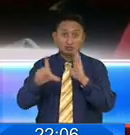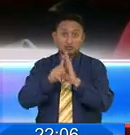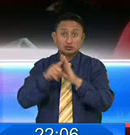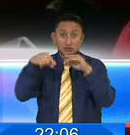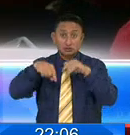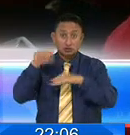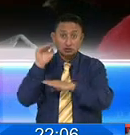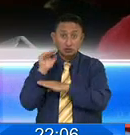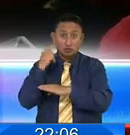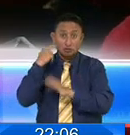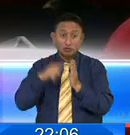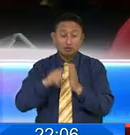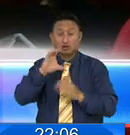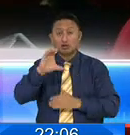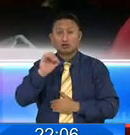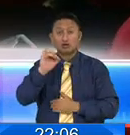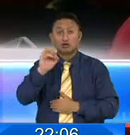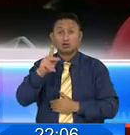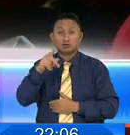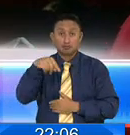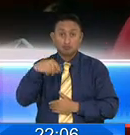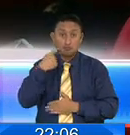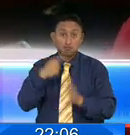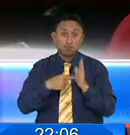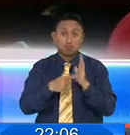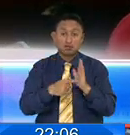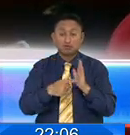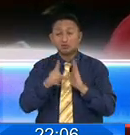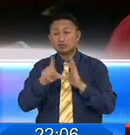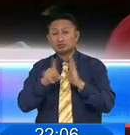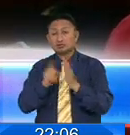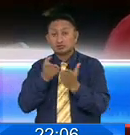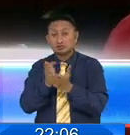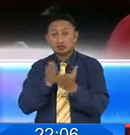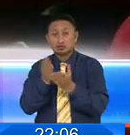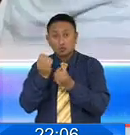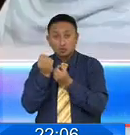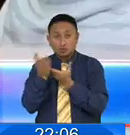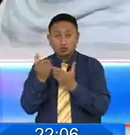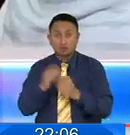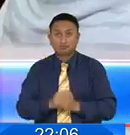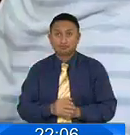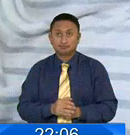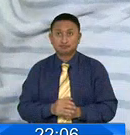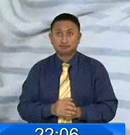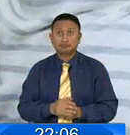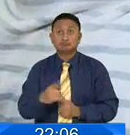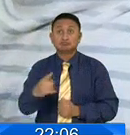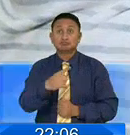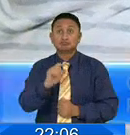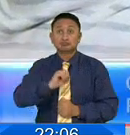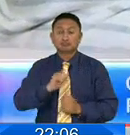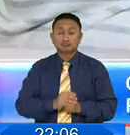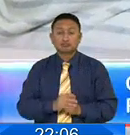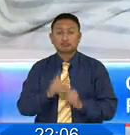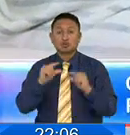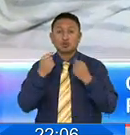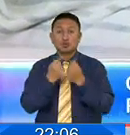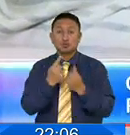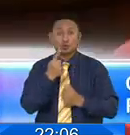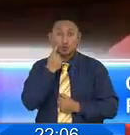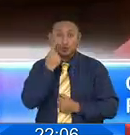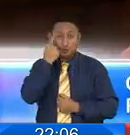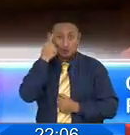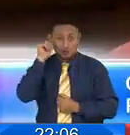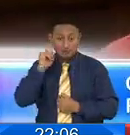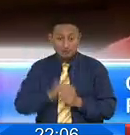país, como el COIP, por ejemplo, como la ley de acceso a la información. Velasco refiere que en el correísmo especialmente, a